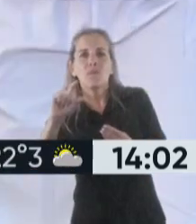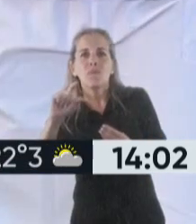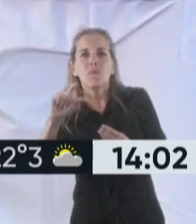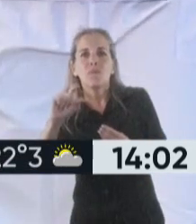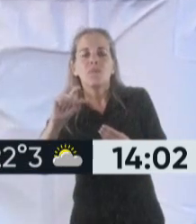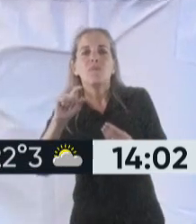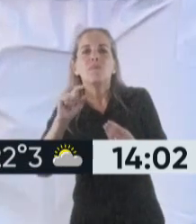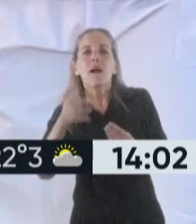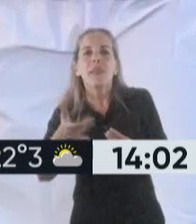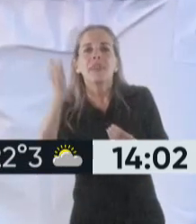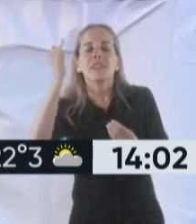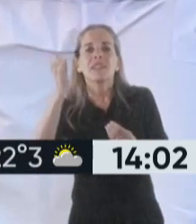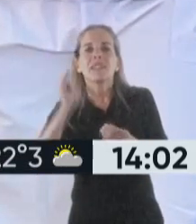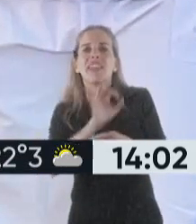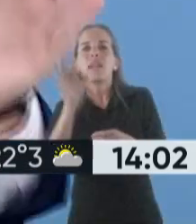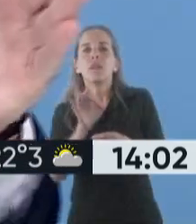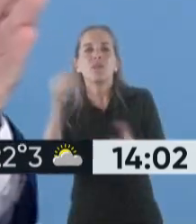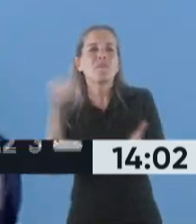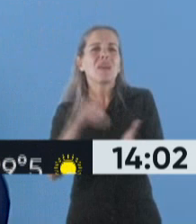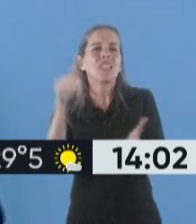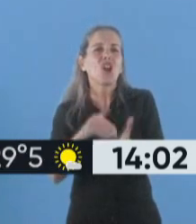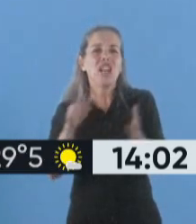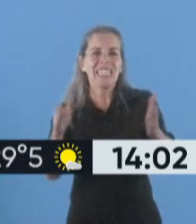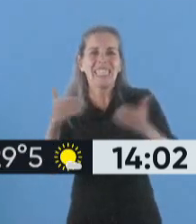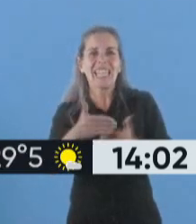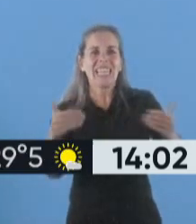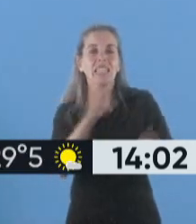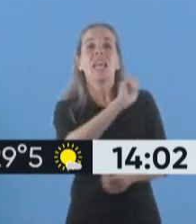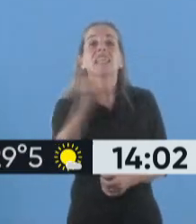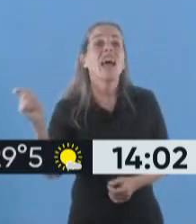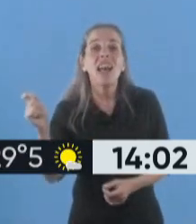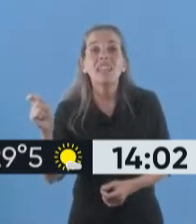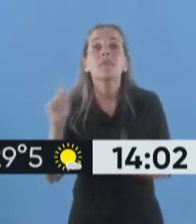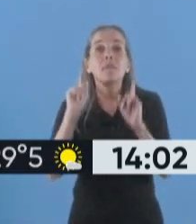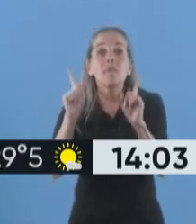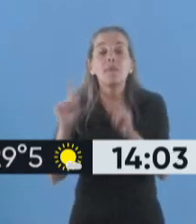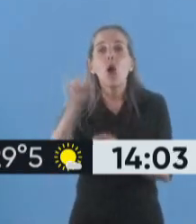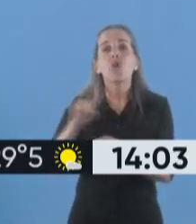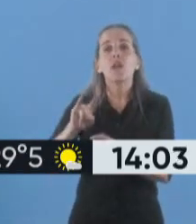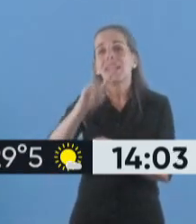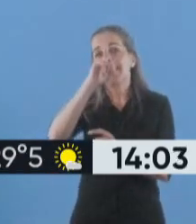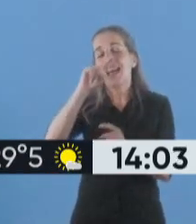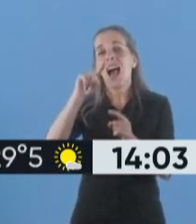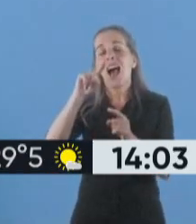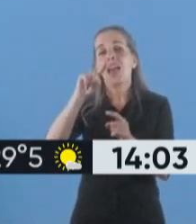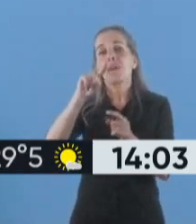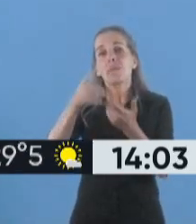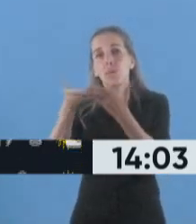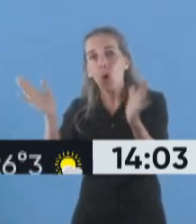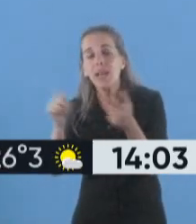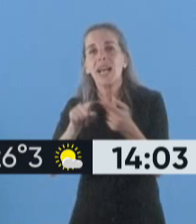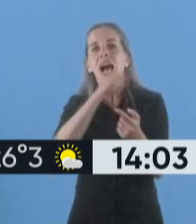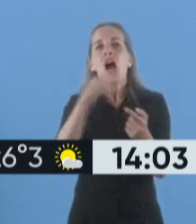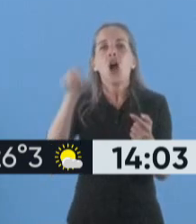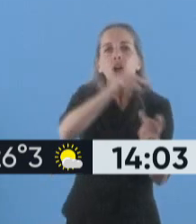del virus. Millones se hicieron. ¿Quiénes los hicieron? En la universidad pública, el CONICET,